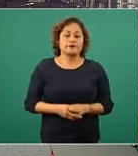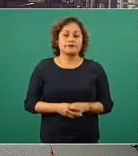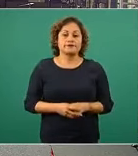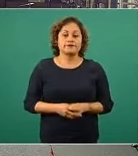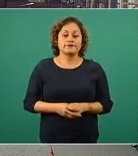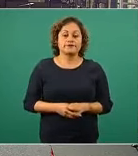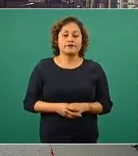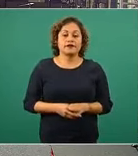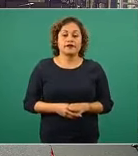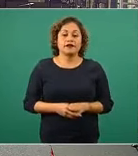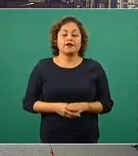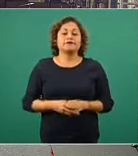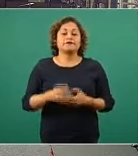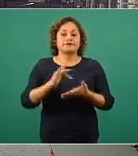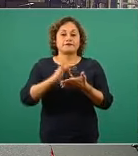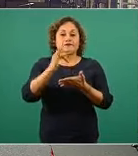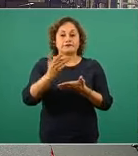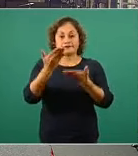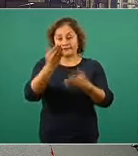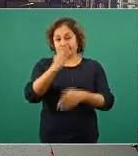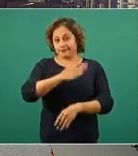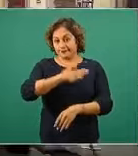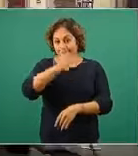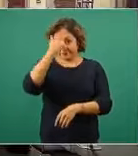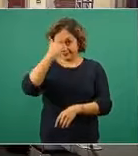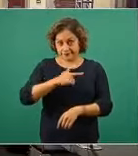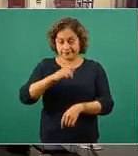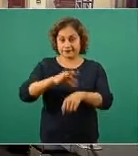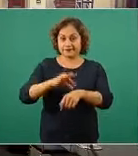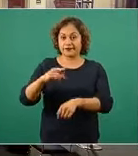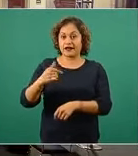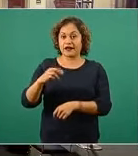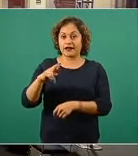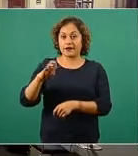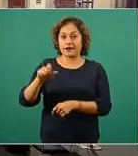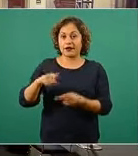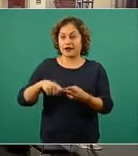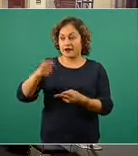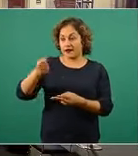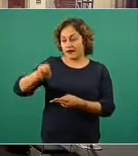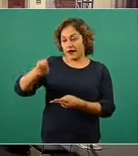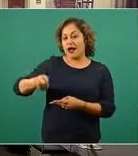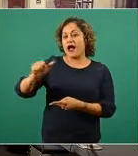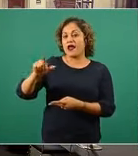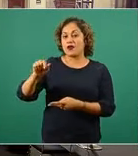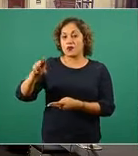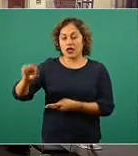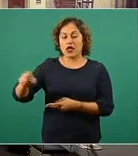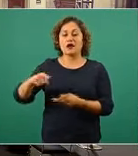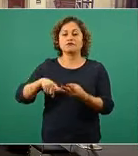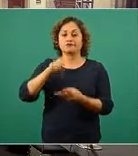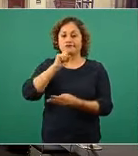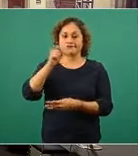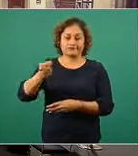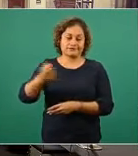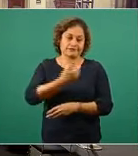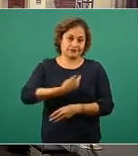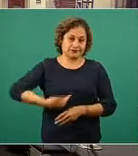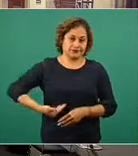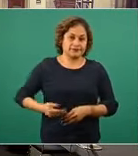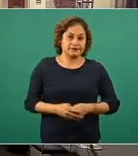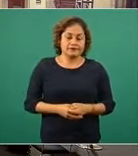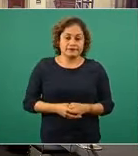Muchas gracias. Buenas noches, doctora Gabriela. Buenas noches, doctora Lomía. Y le mandamos un saludo al presidente Andrés Manuel López Obrador.